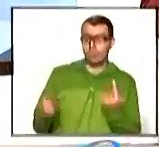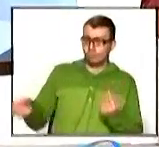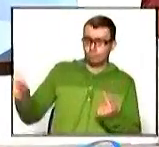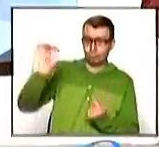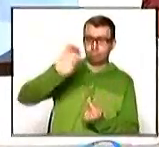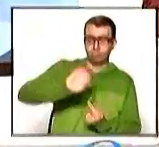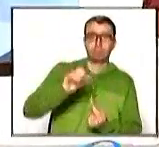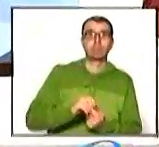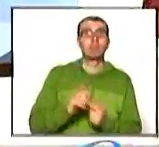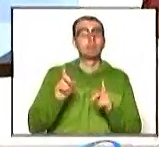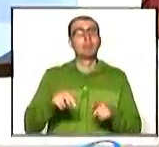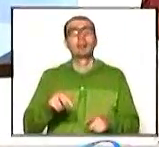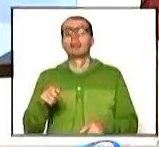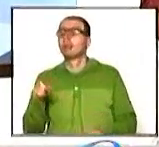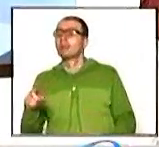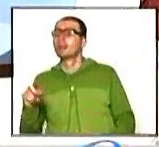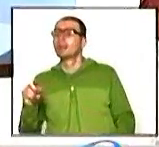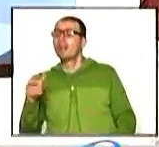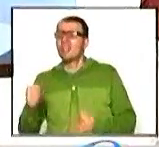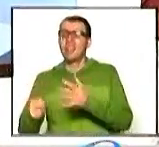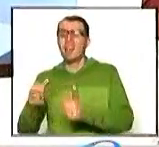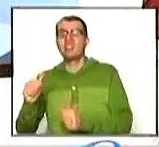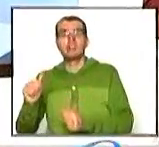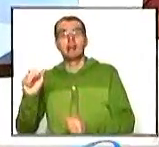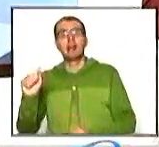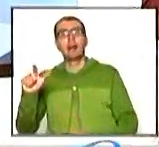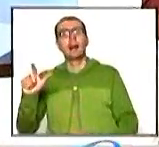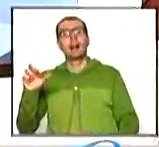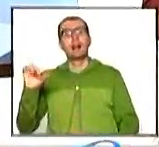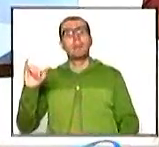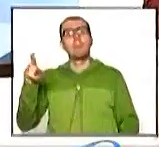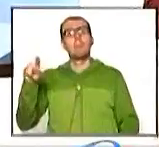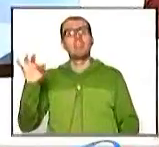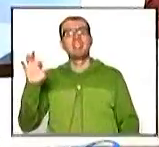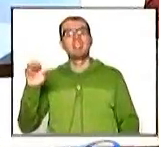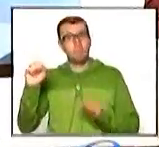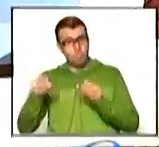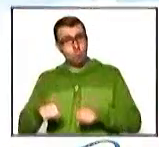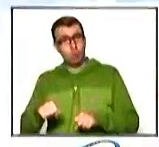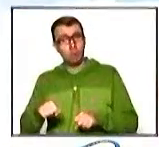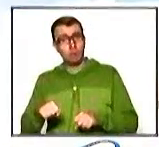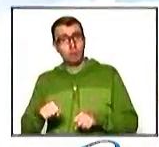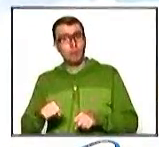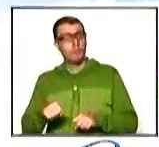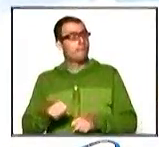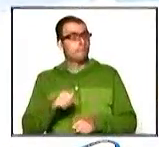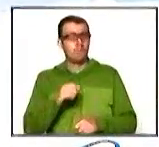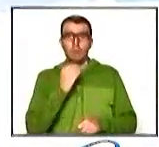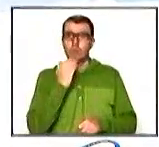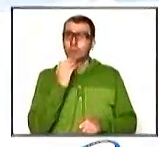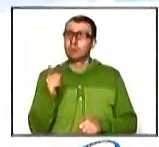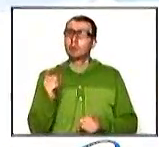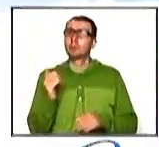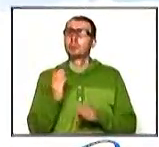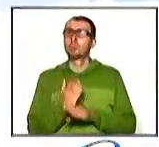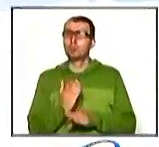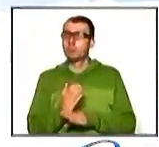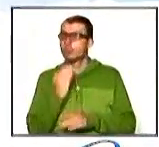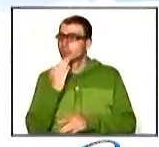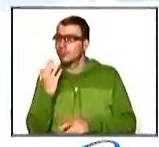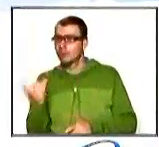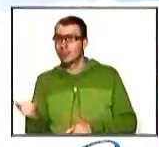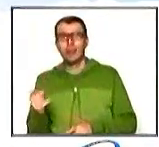tomar la leche de alpiste en ayunas. Miren, tenemos un problema con las cascarillas de los granos, de los